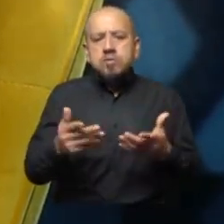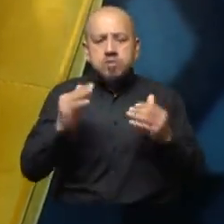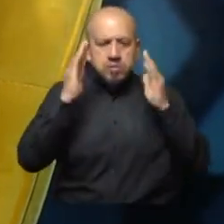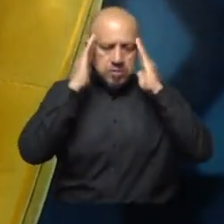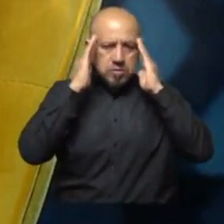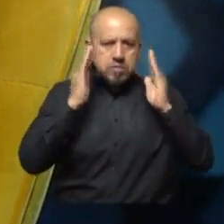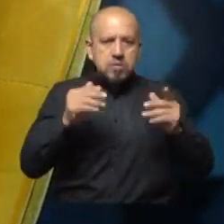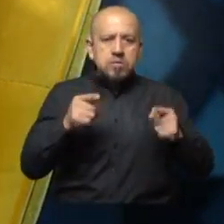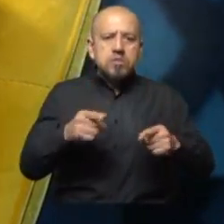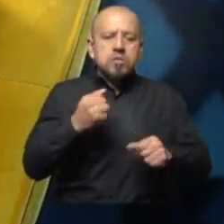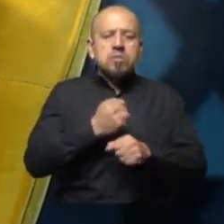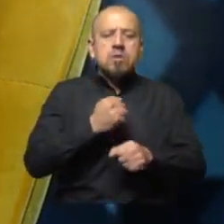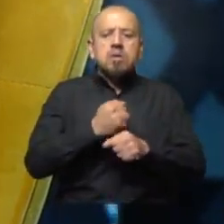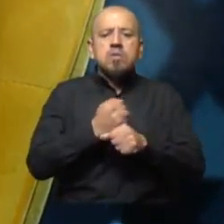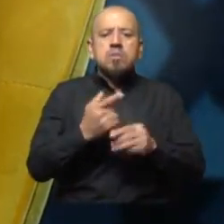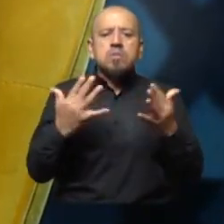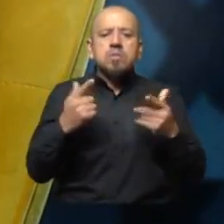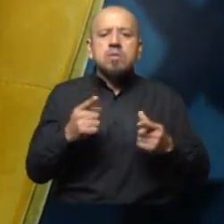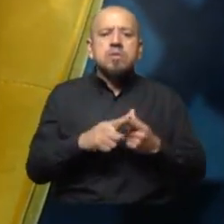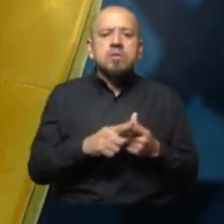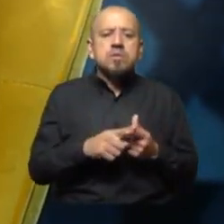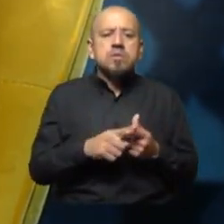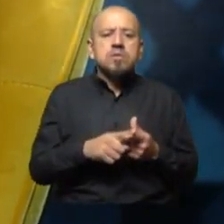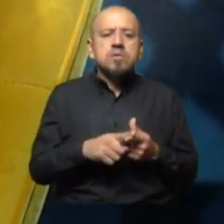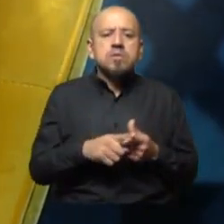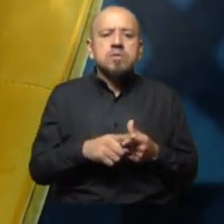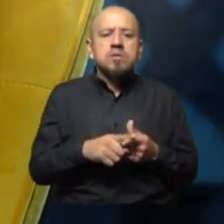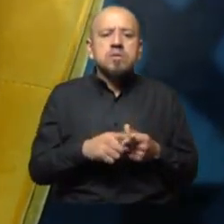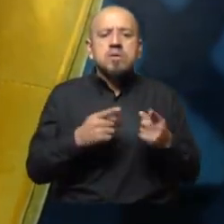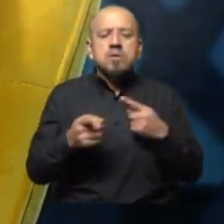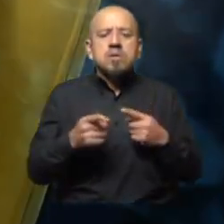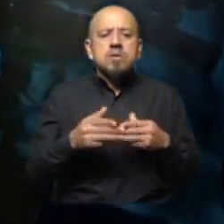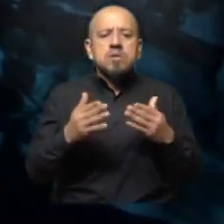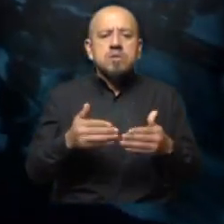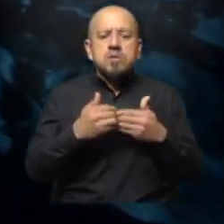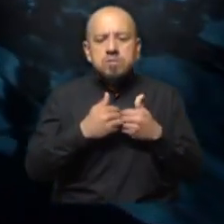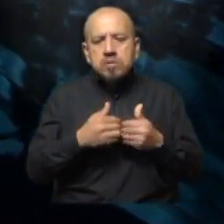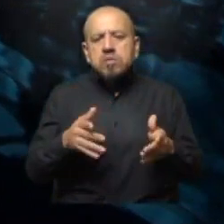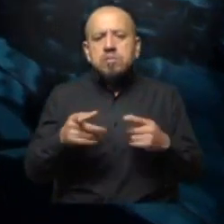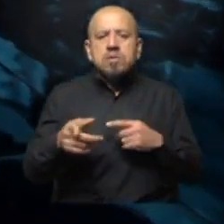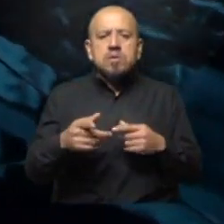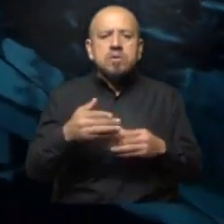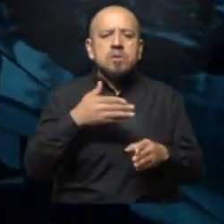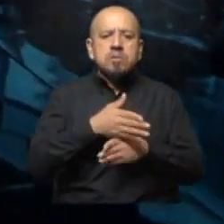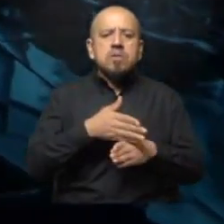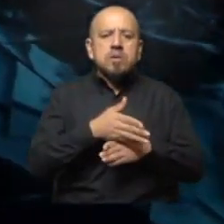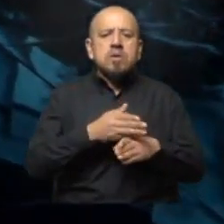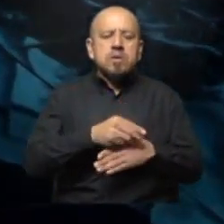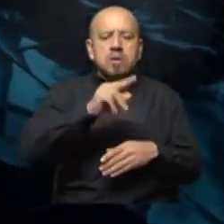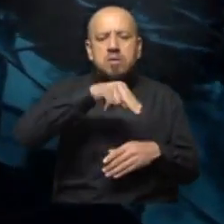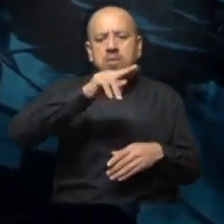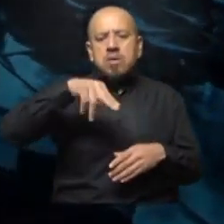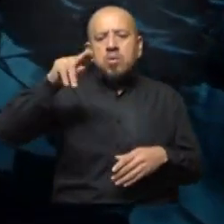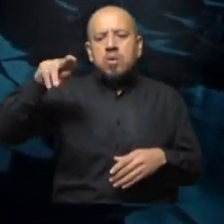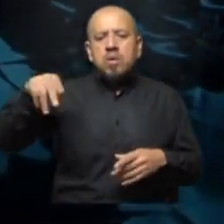es decir como el trabajo manual siempre mentalmente arrancó para la carpintería el otro arrancó para la pintura que viste hoy que